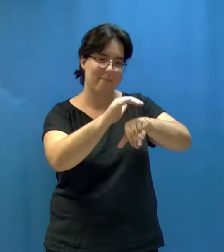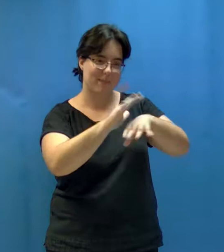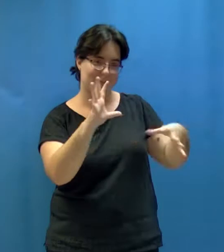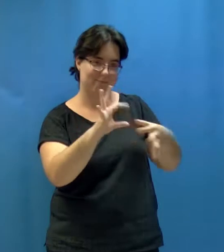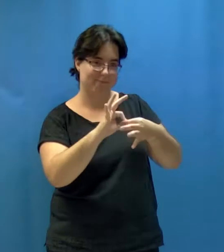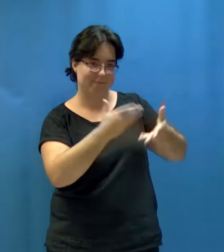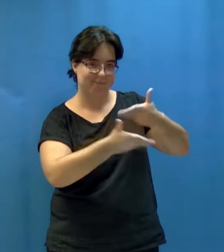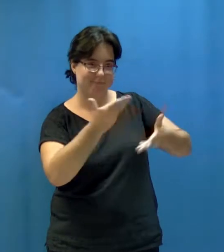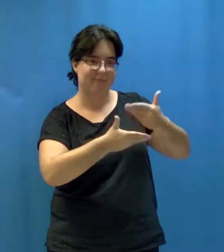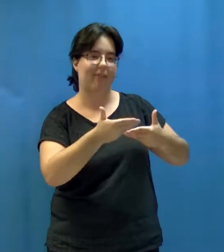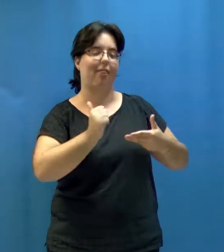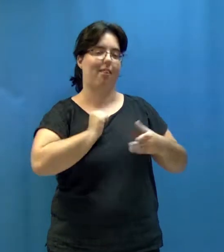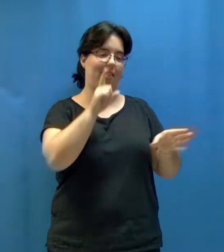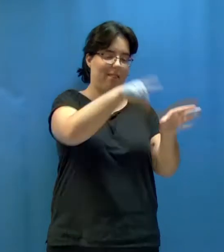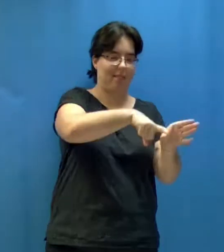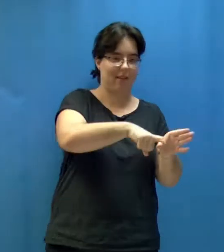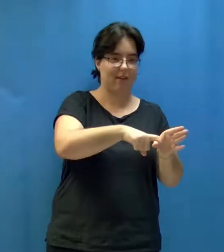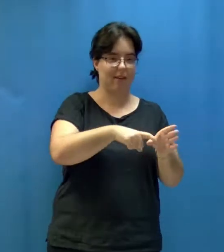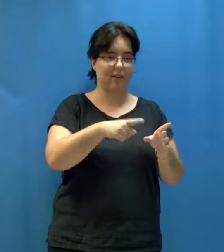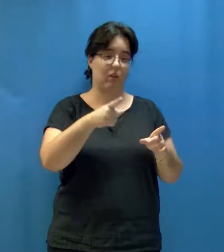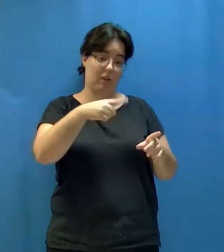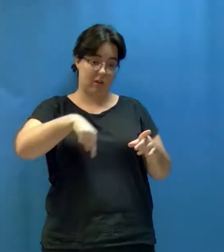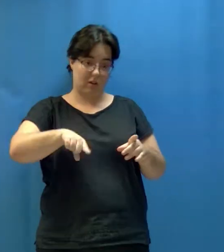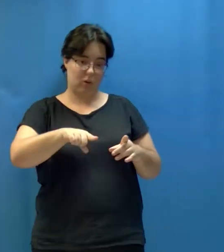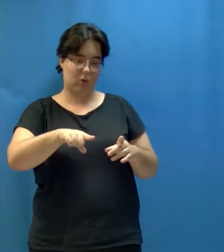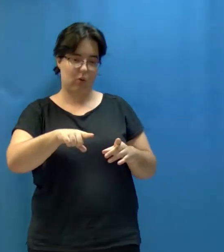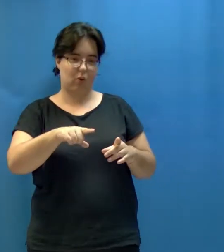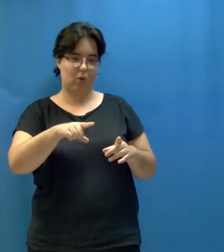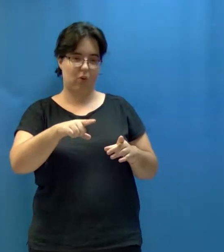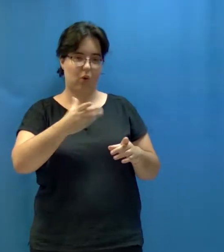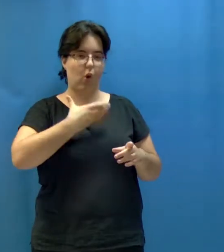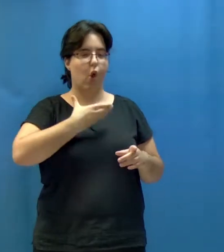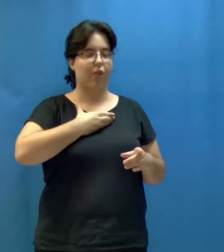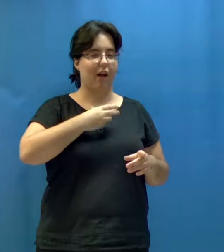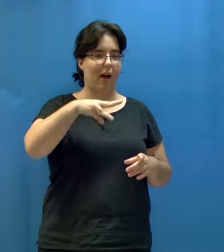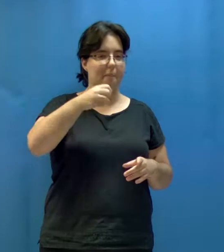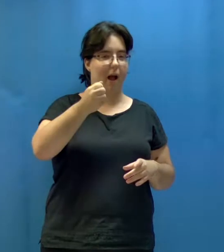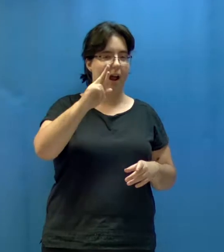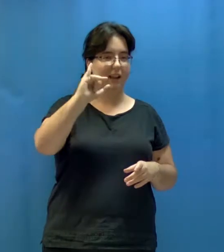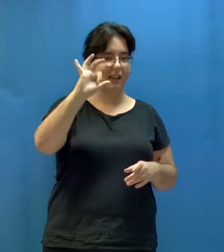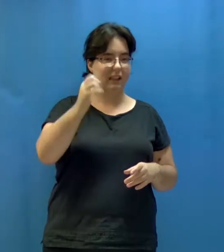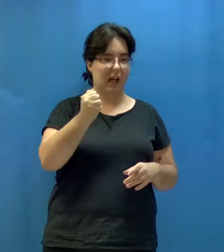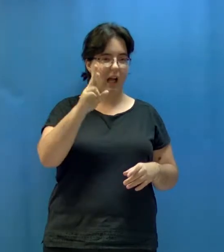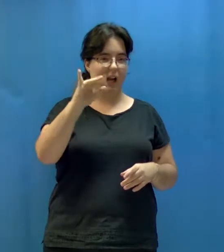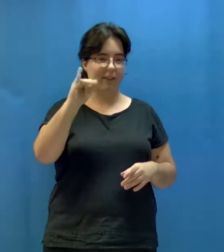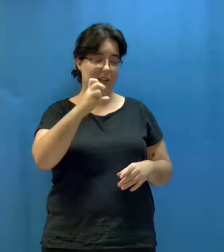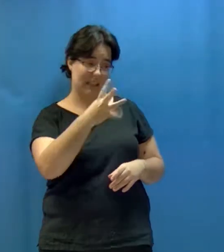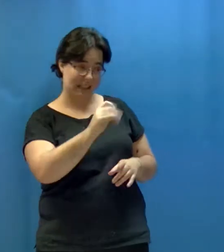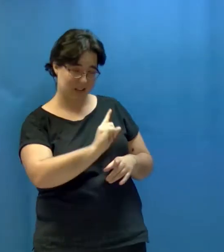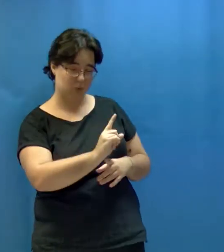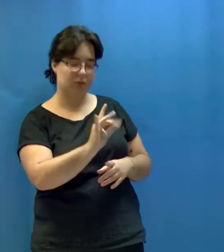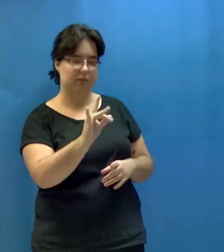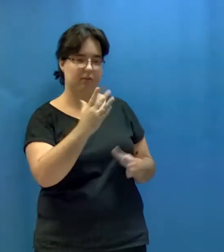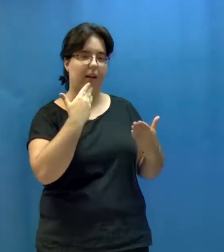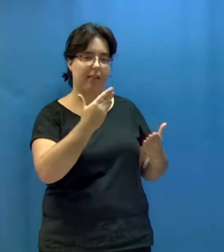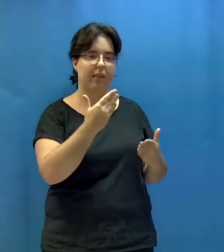gobernando el Partido Popular y al frente nuestra incombustible concejala Marisa Ribes, cuando aprobamos nuestra integración en la red, gracias,